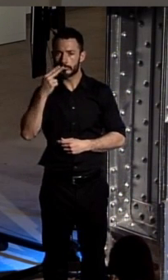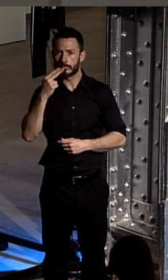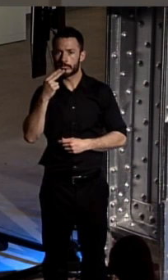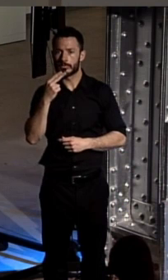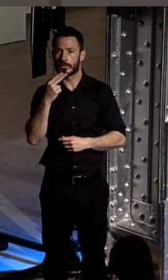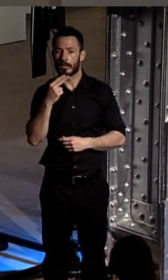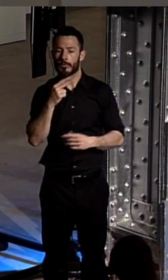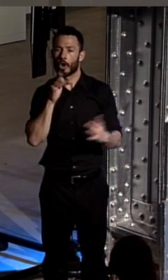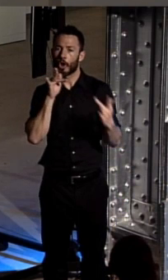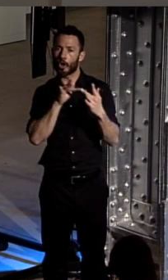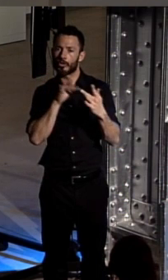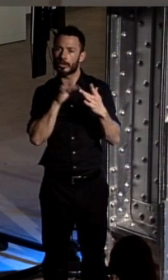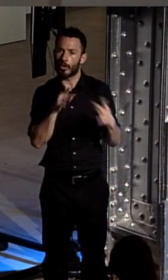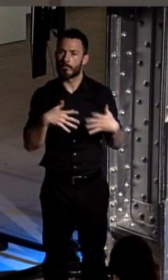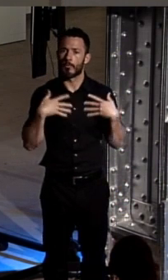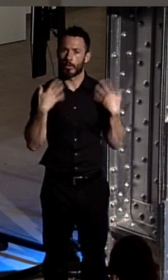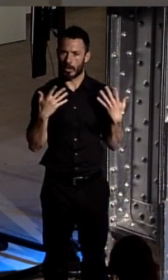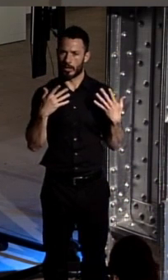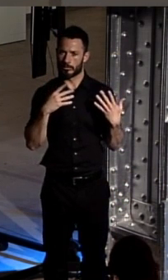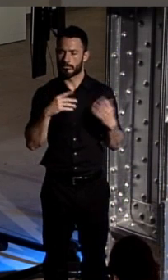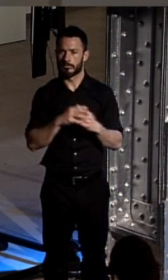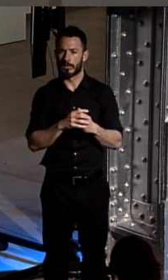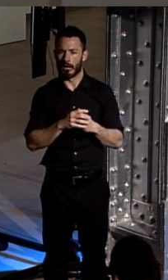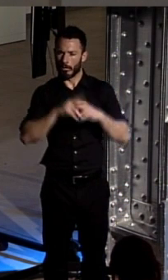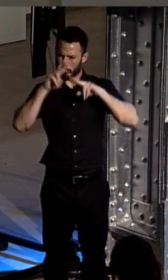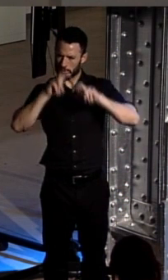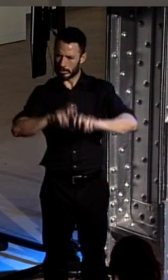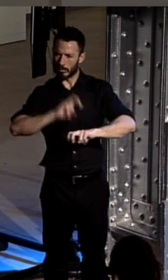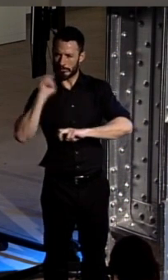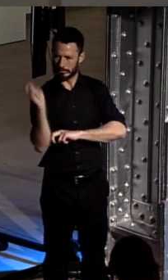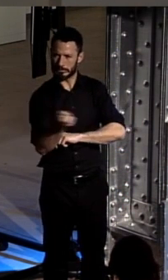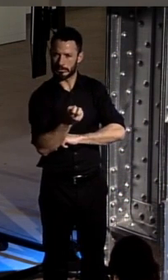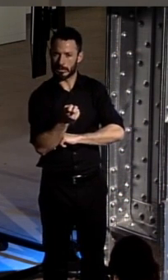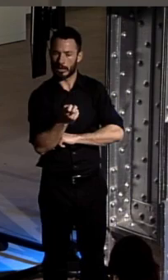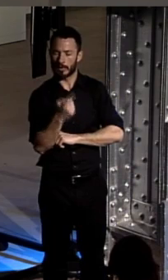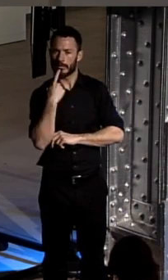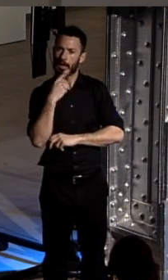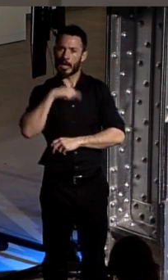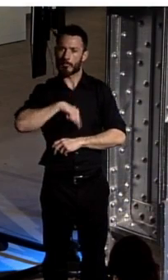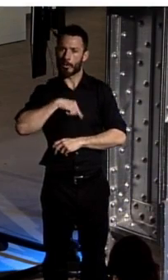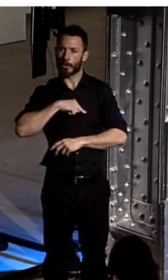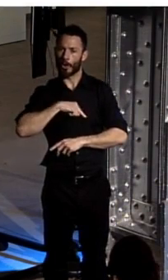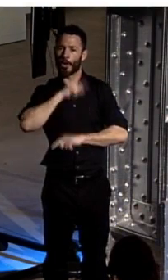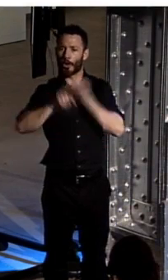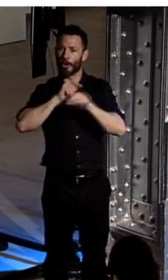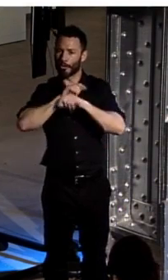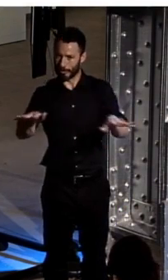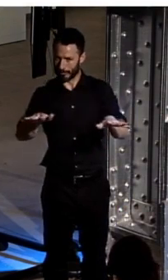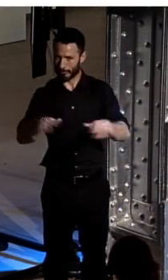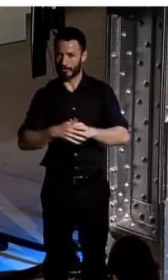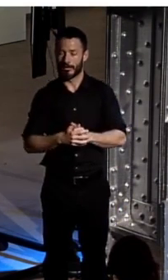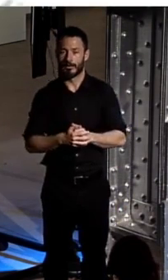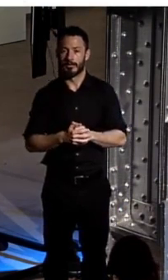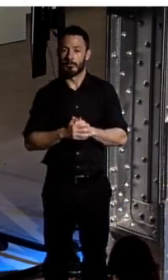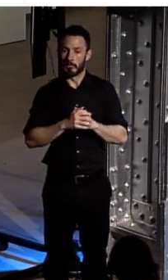fenómeno del contagio emocional. Hay mucha investigación que ha encontrado que las emociones son contagiosas y tanto para